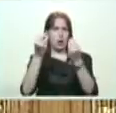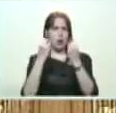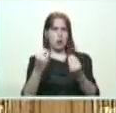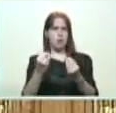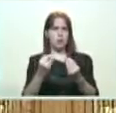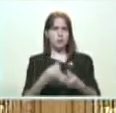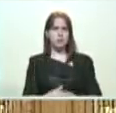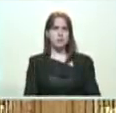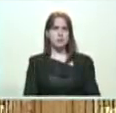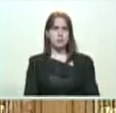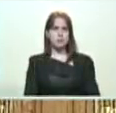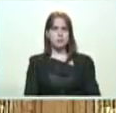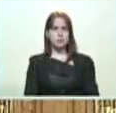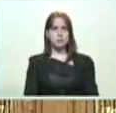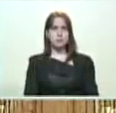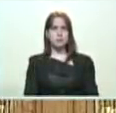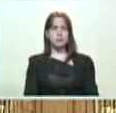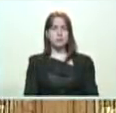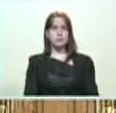La cultura.